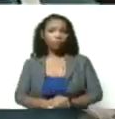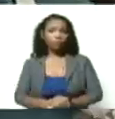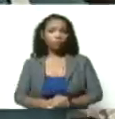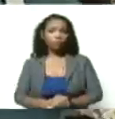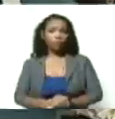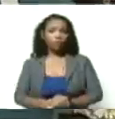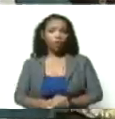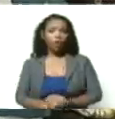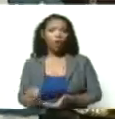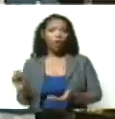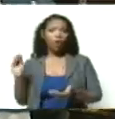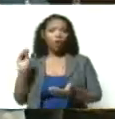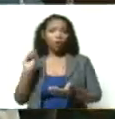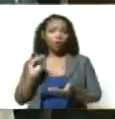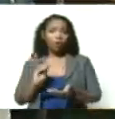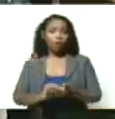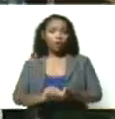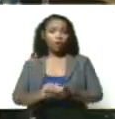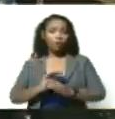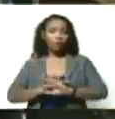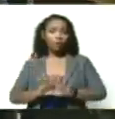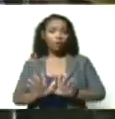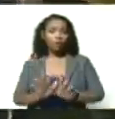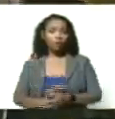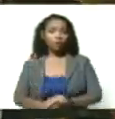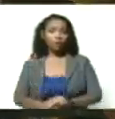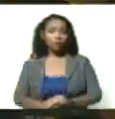ya volvió